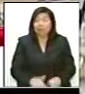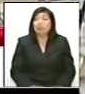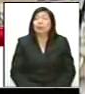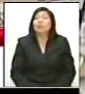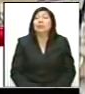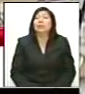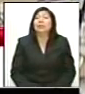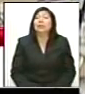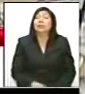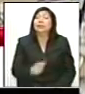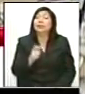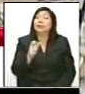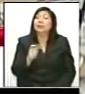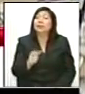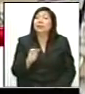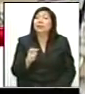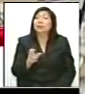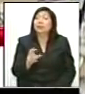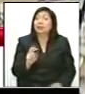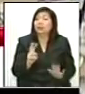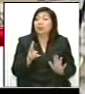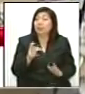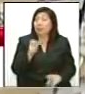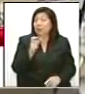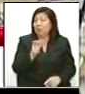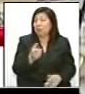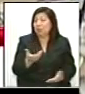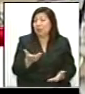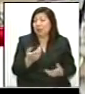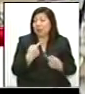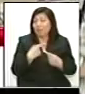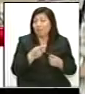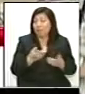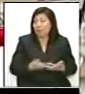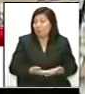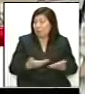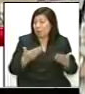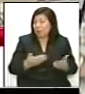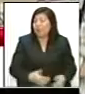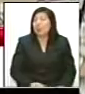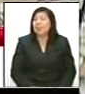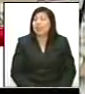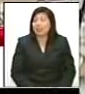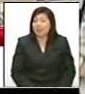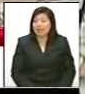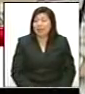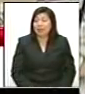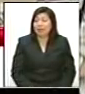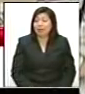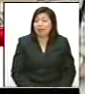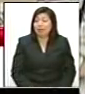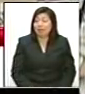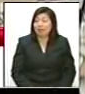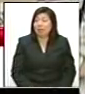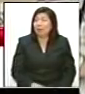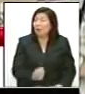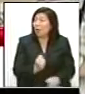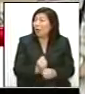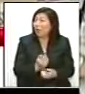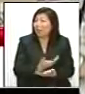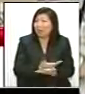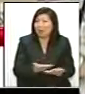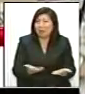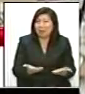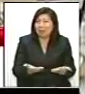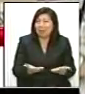Estos sujetos, 7.000 personas según información periodística, de no conseguir esos cupos, se van